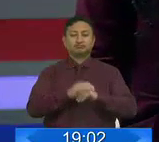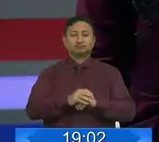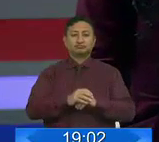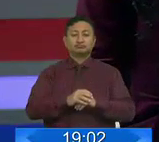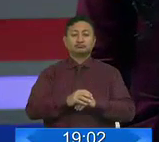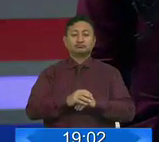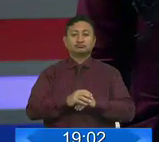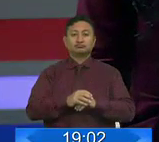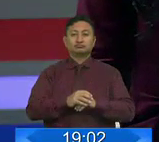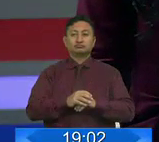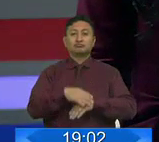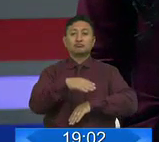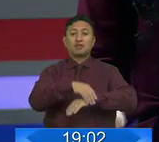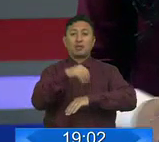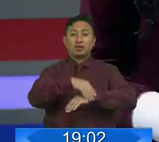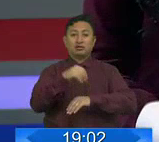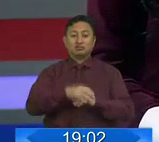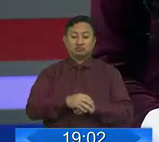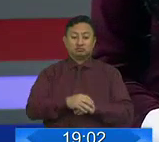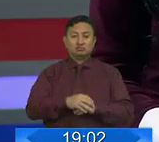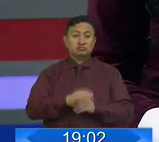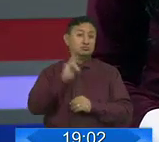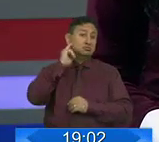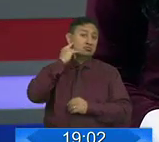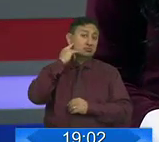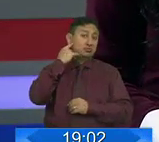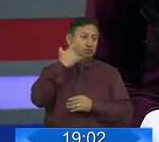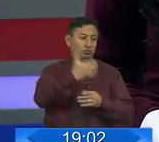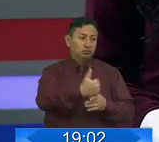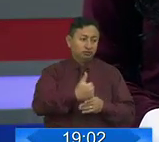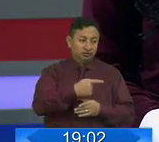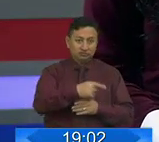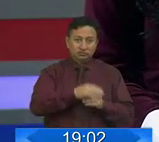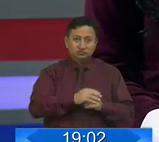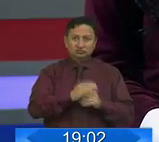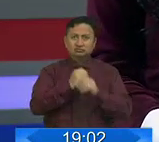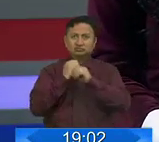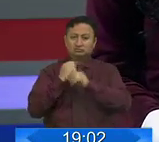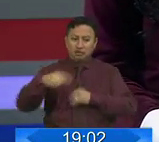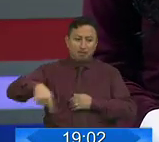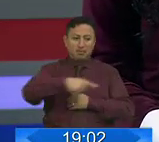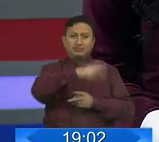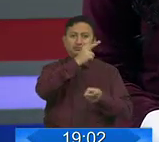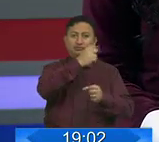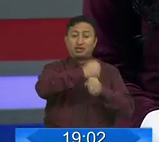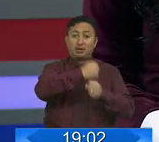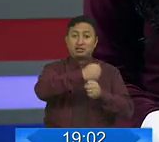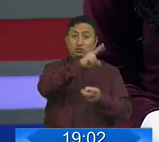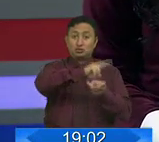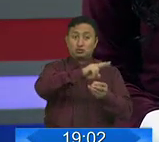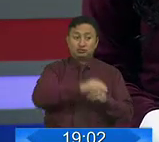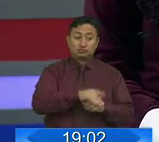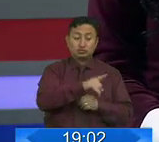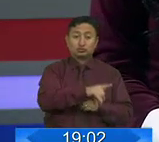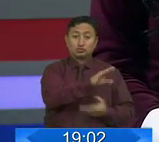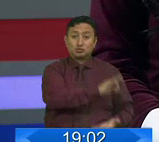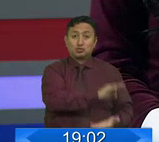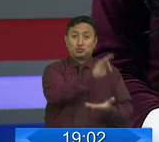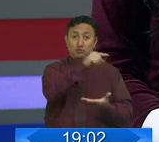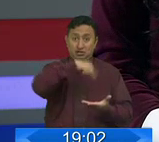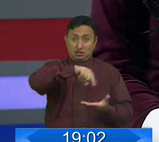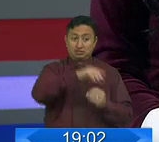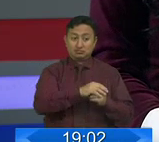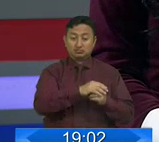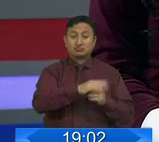Quevedo, una menor de edad fue rescatada por la prostitución a la que supuestamente era forzada. Su conviviente y representante fue detenido por